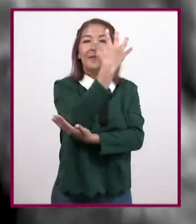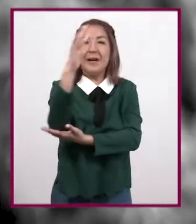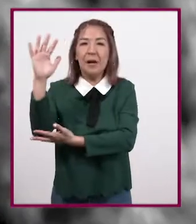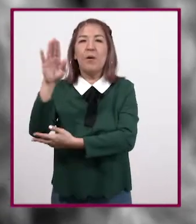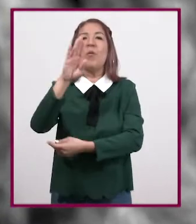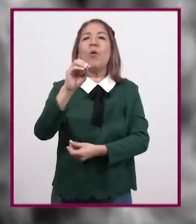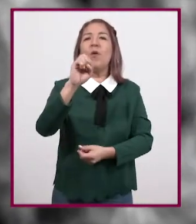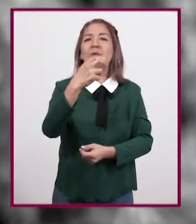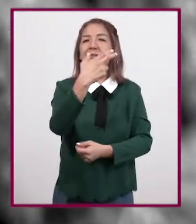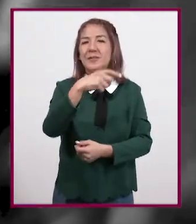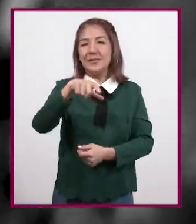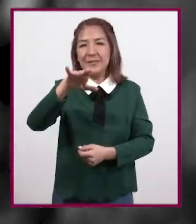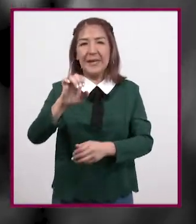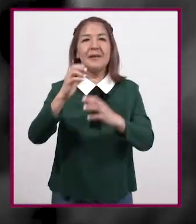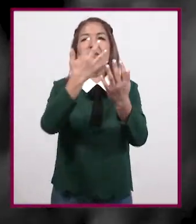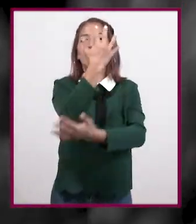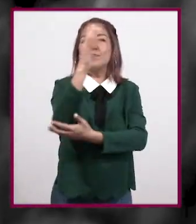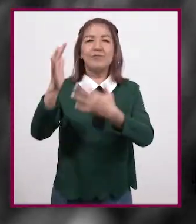en diferentes bosques,